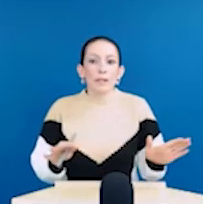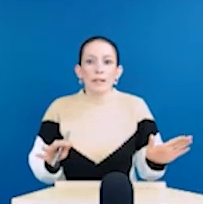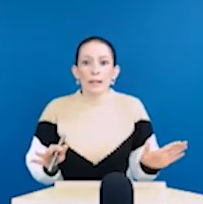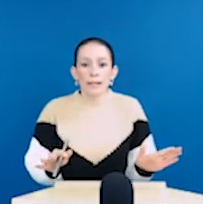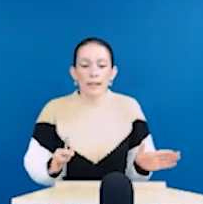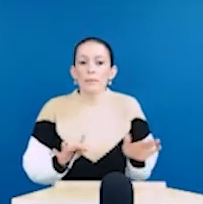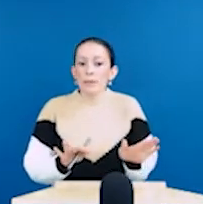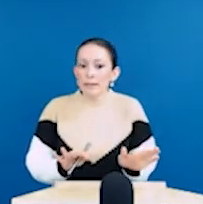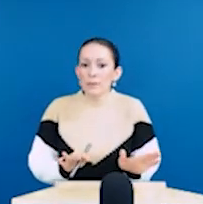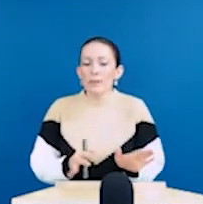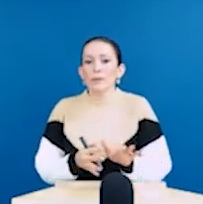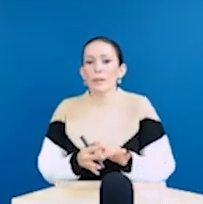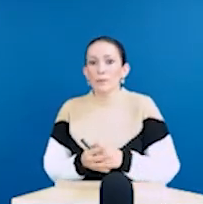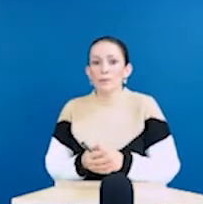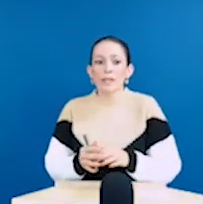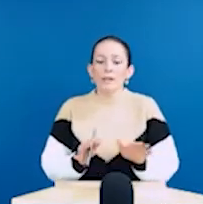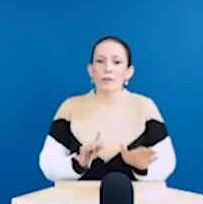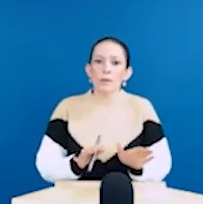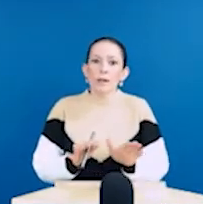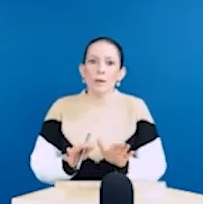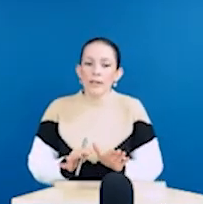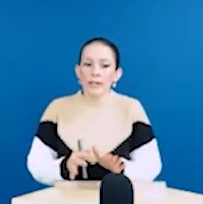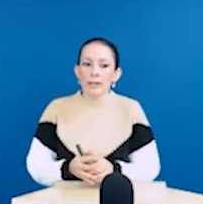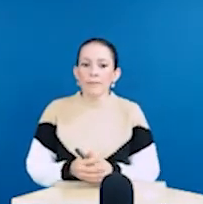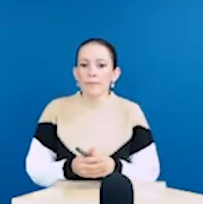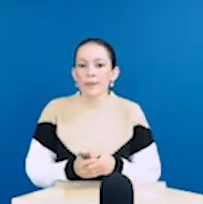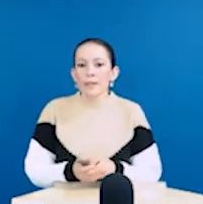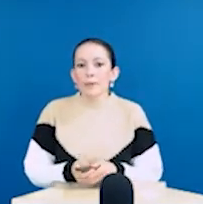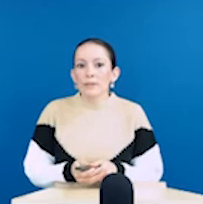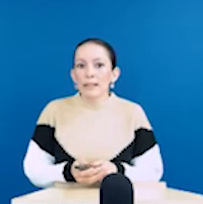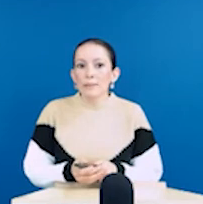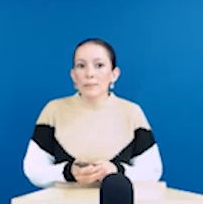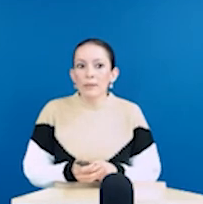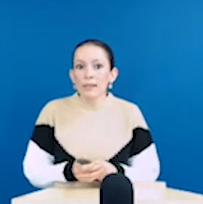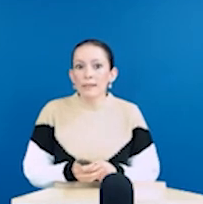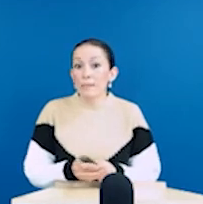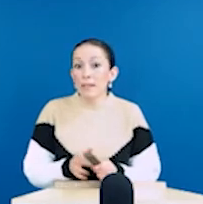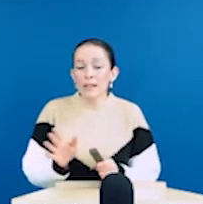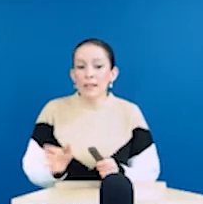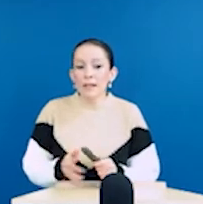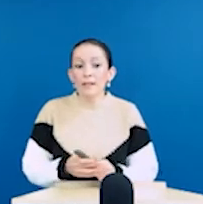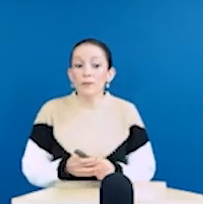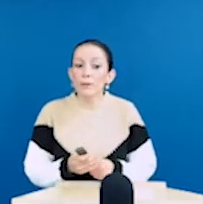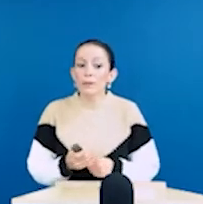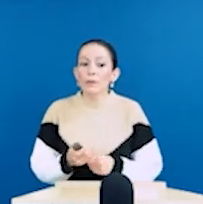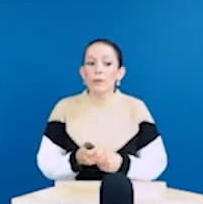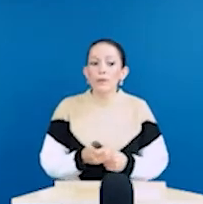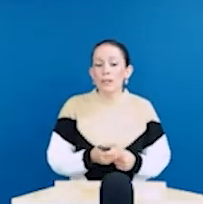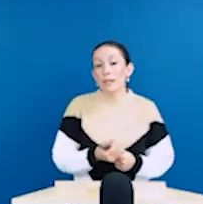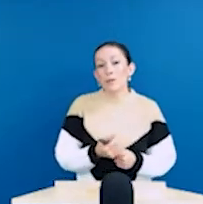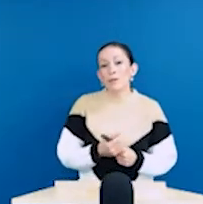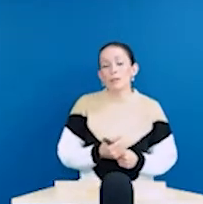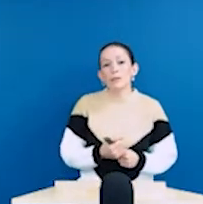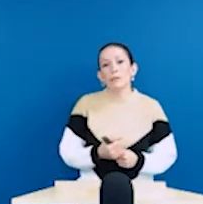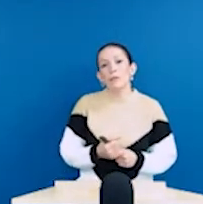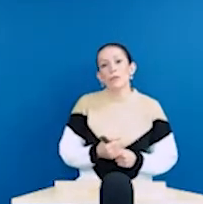o qué es una caneca negra, porque en este momento tenemos una roja o negra. Entonces es importante de manera general, sobre todo